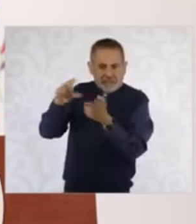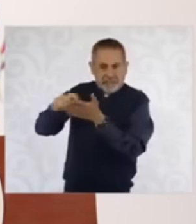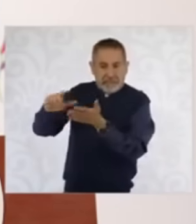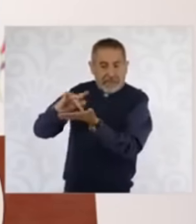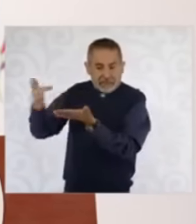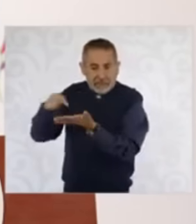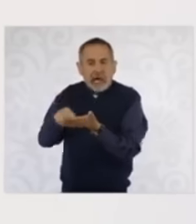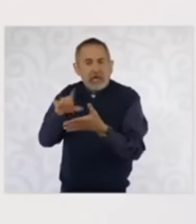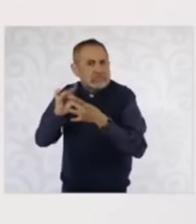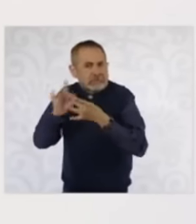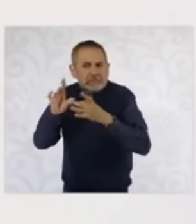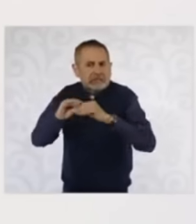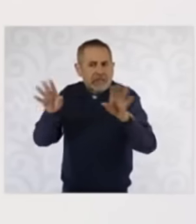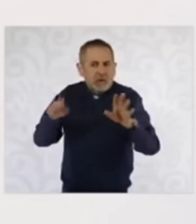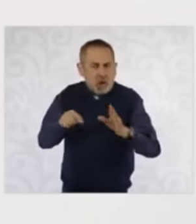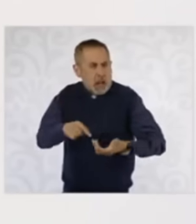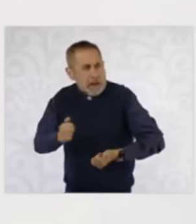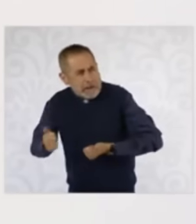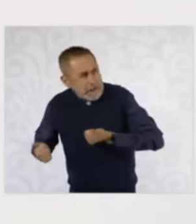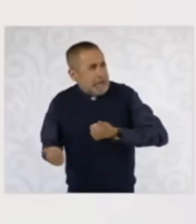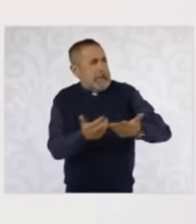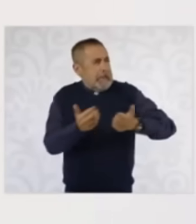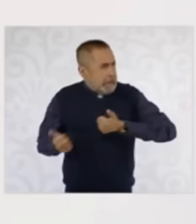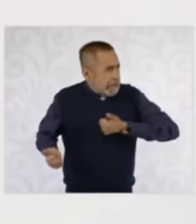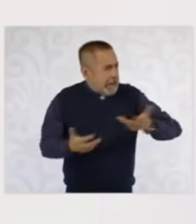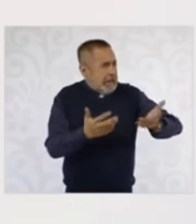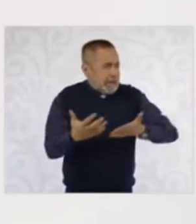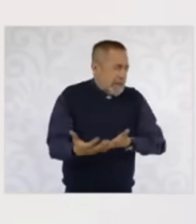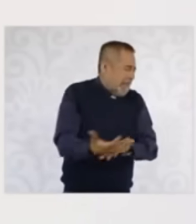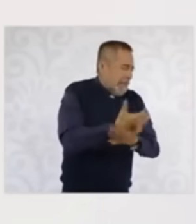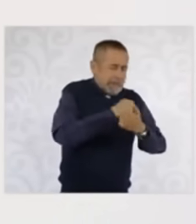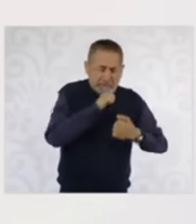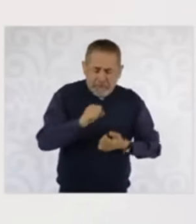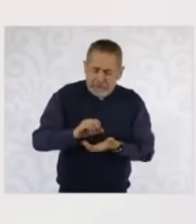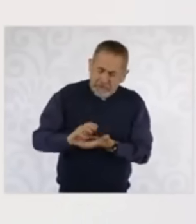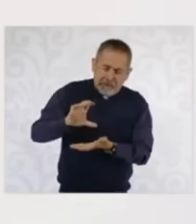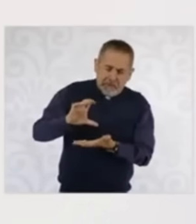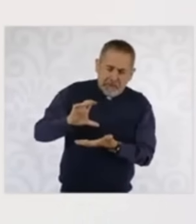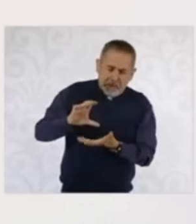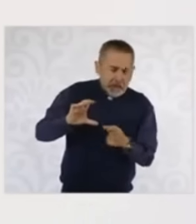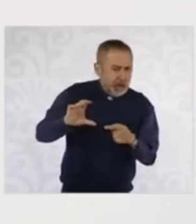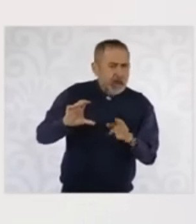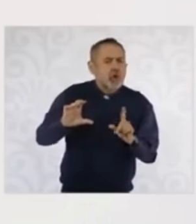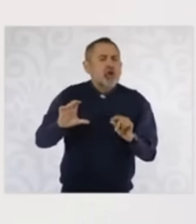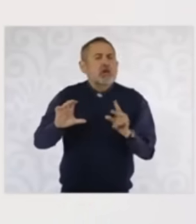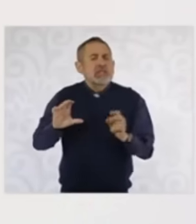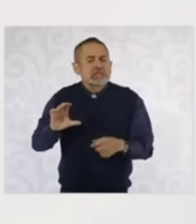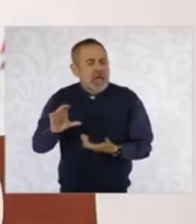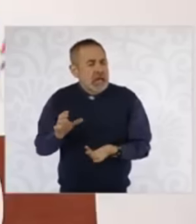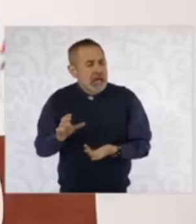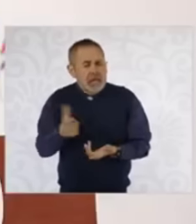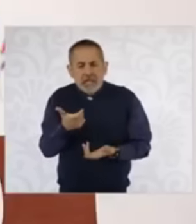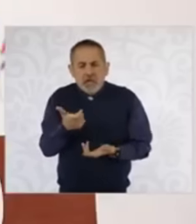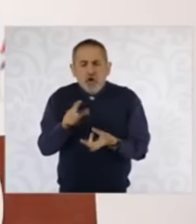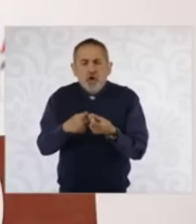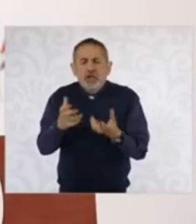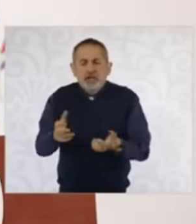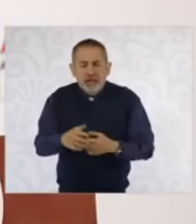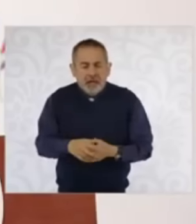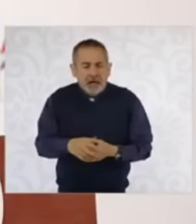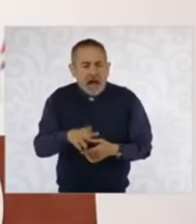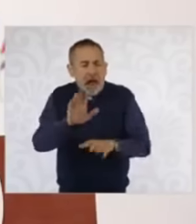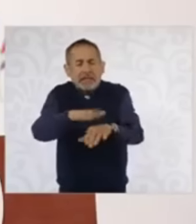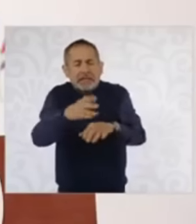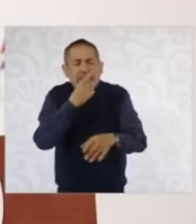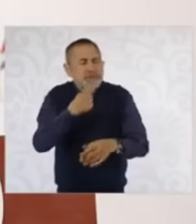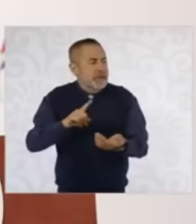onda? ¿Mi gente hermosa? ¿Cómo andan? ¡Espero que de lujo! Hoy les traigo un tema que nos tiene a todos bien al pendiente. Y